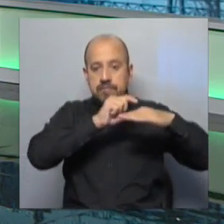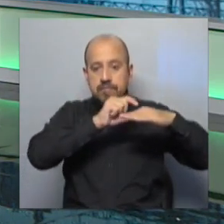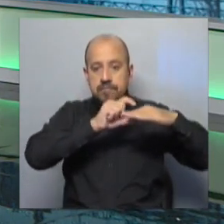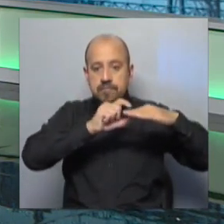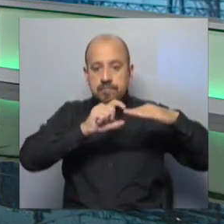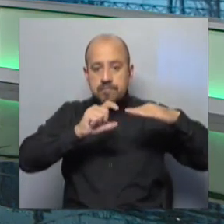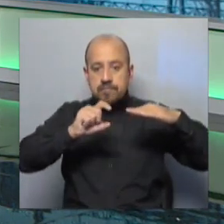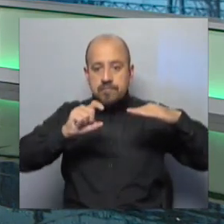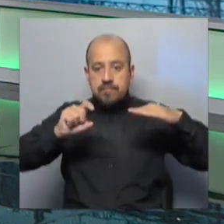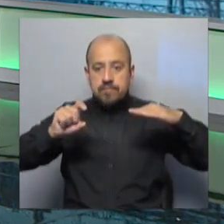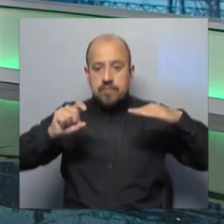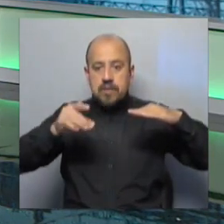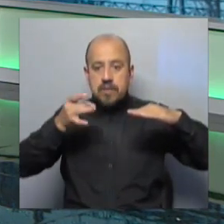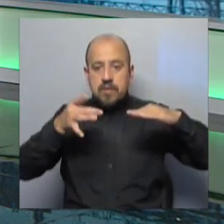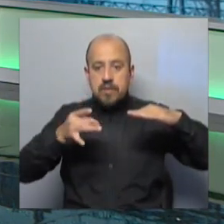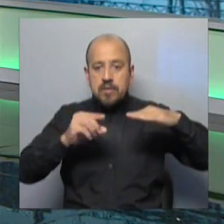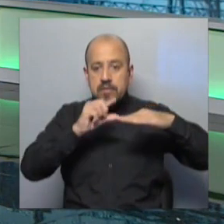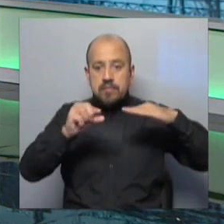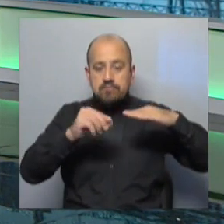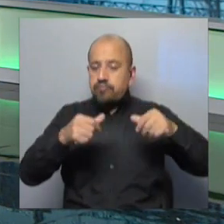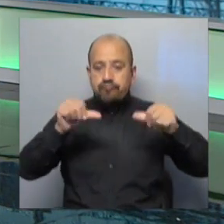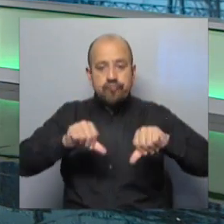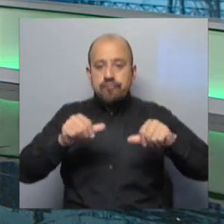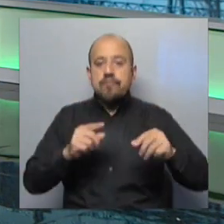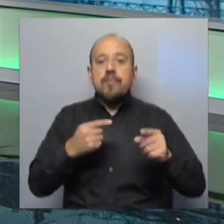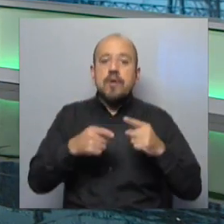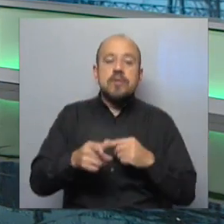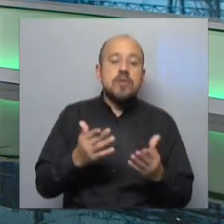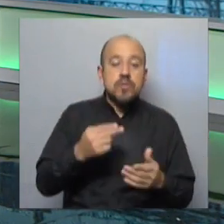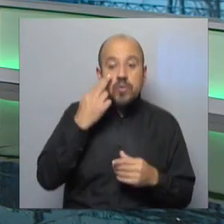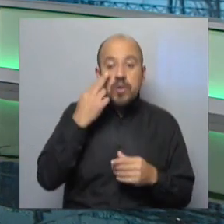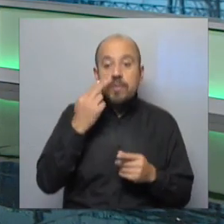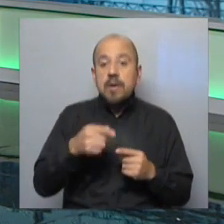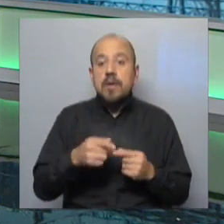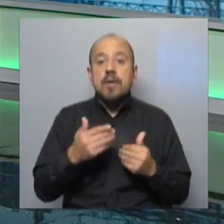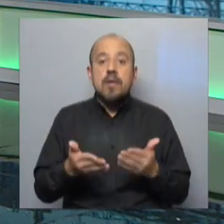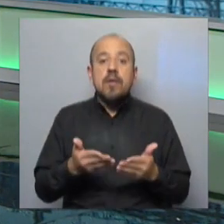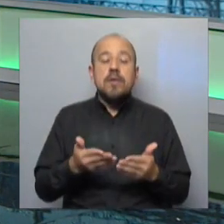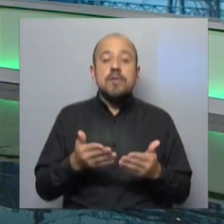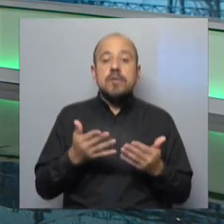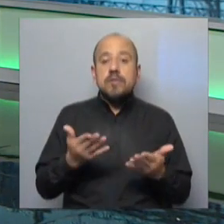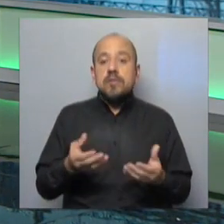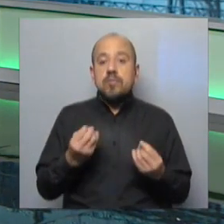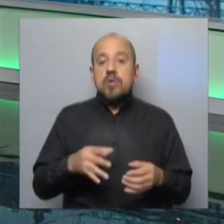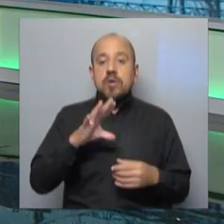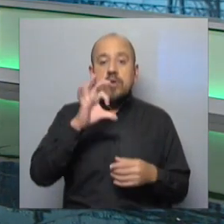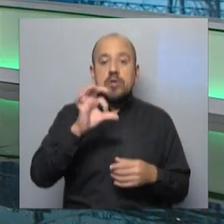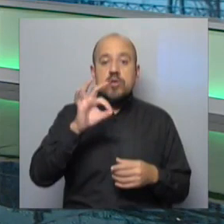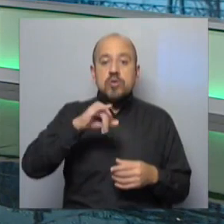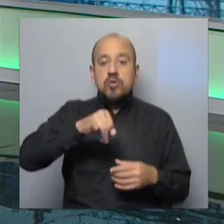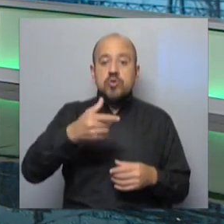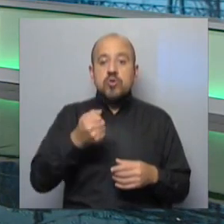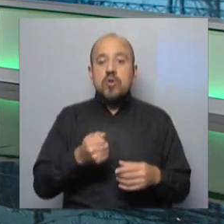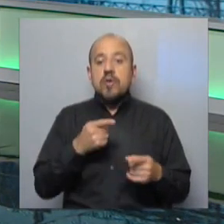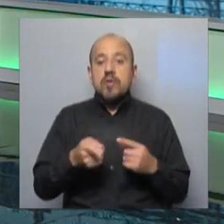nutrientes necesarios la capa más fértil nuestro país esto es un gran problema sobre todo desde que la soja es protagonista